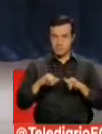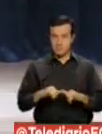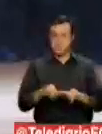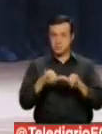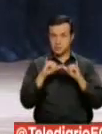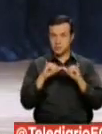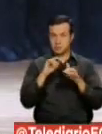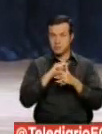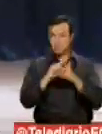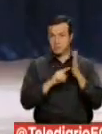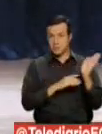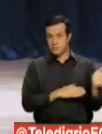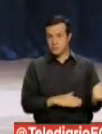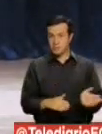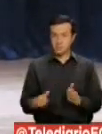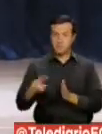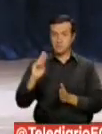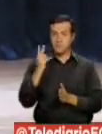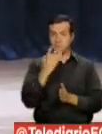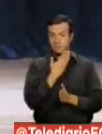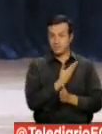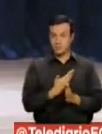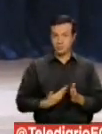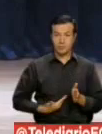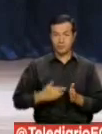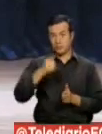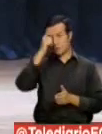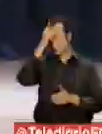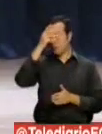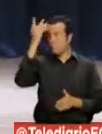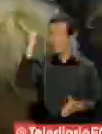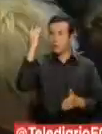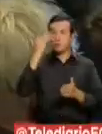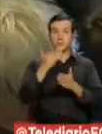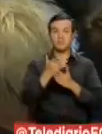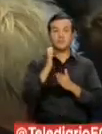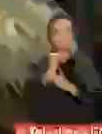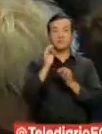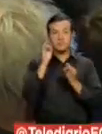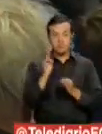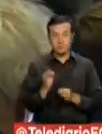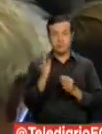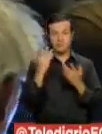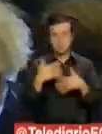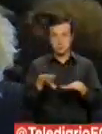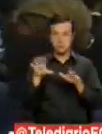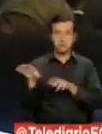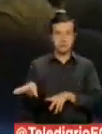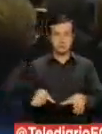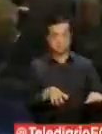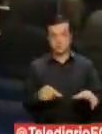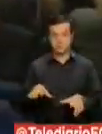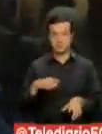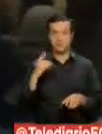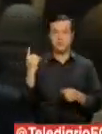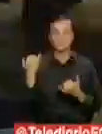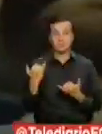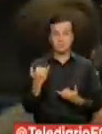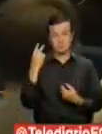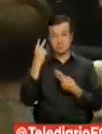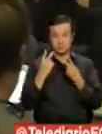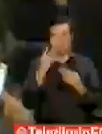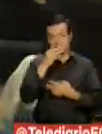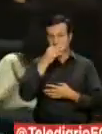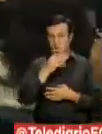Con estos actos, el segundo presidente alemán en toda la historia que visita Ecuador cerró su ciclo de actividades en este primer día de visita